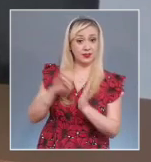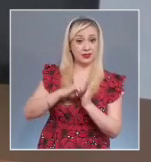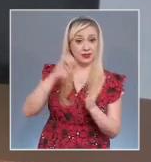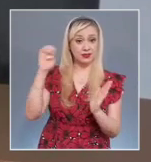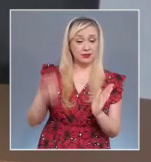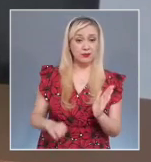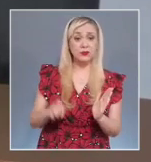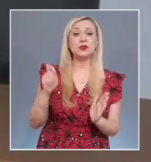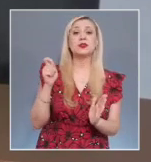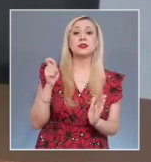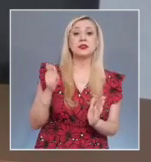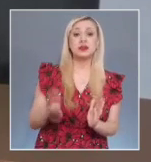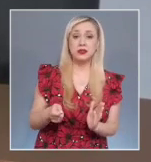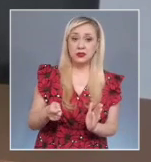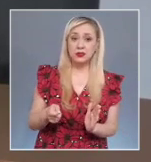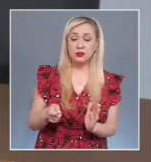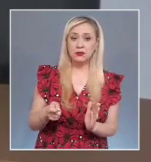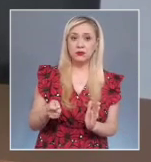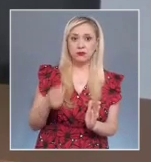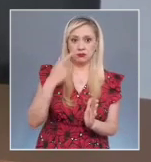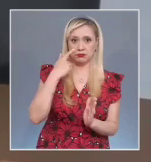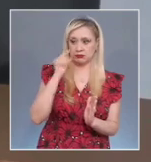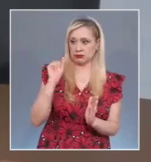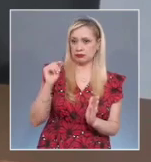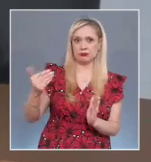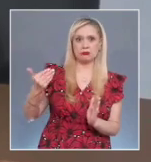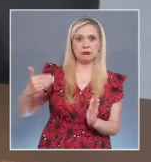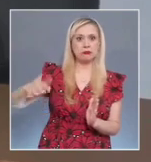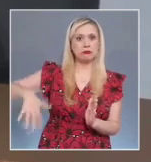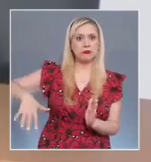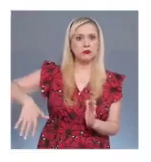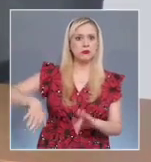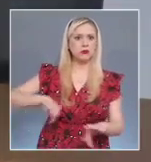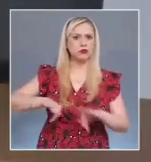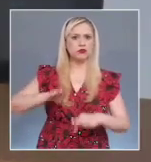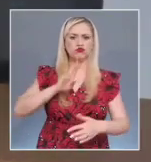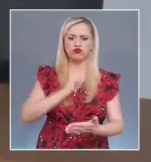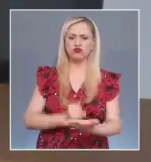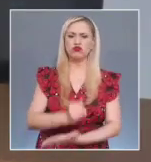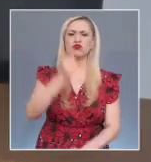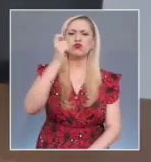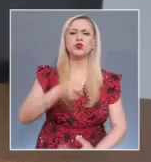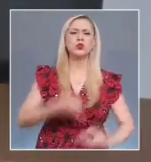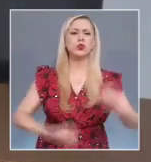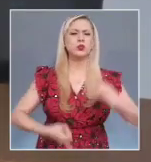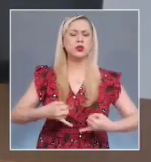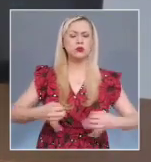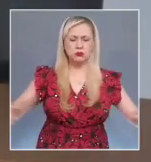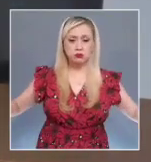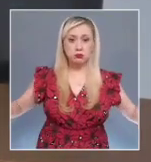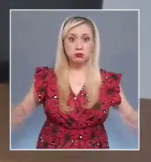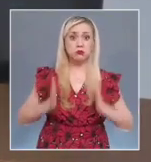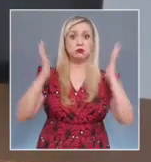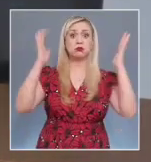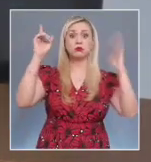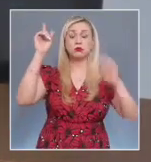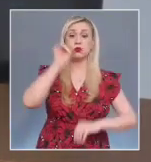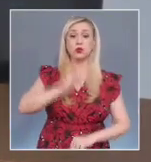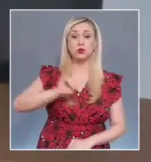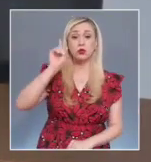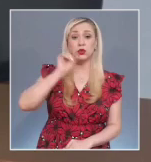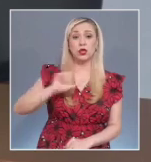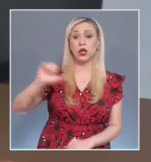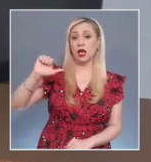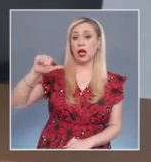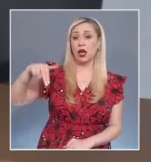ante el cuestionamiento sobre la legitimidad de las decisiones del juzgador. Basta citar, por ejemplo, el caso reciente